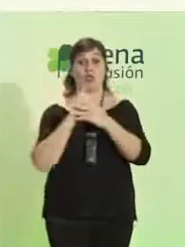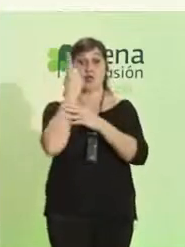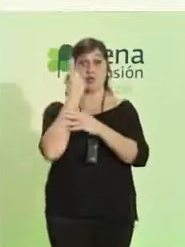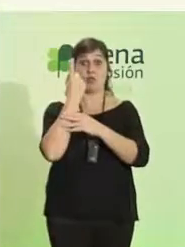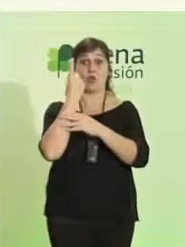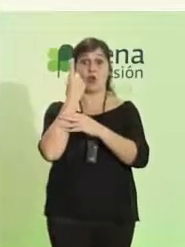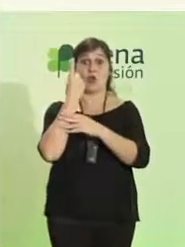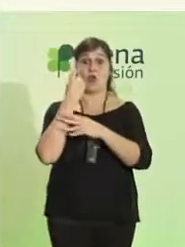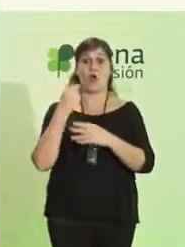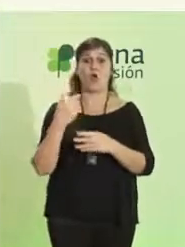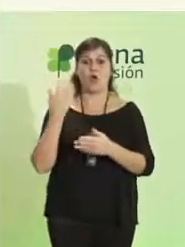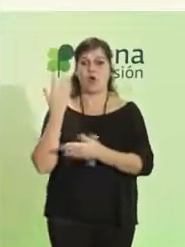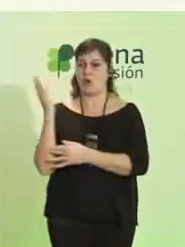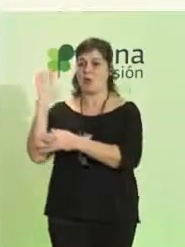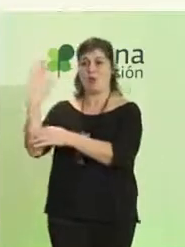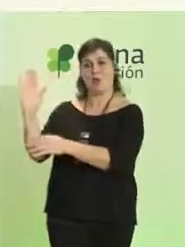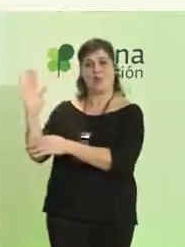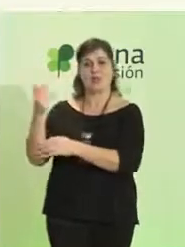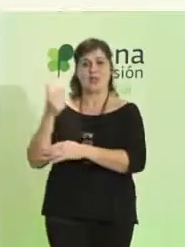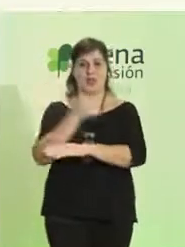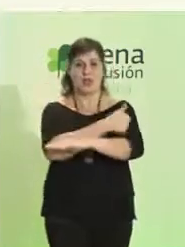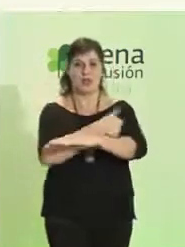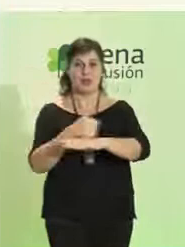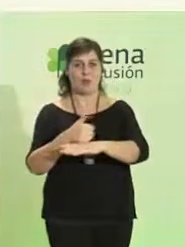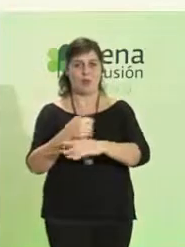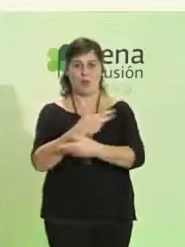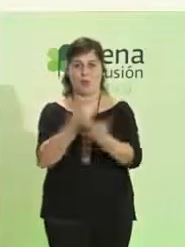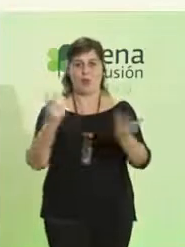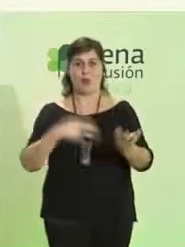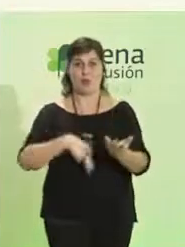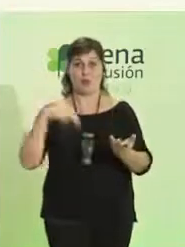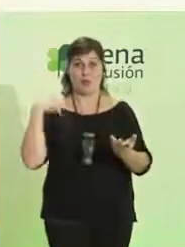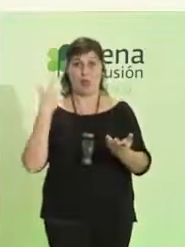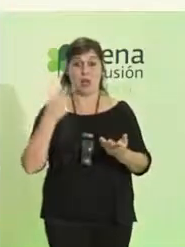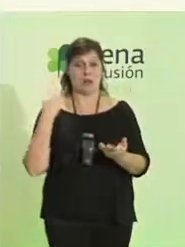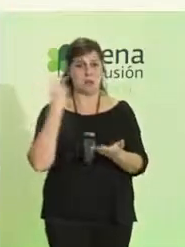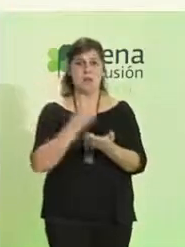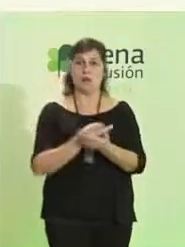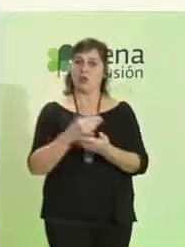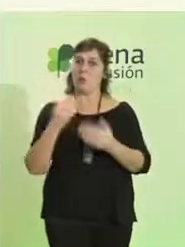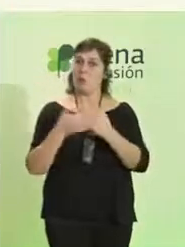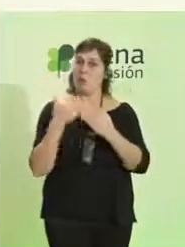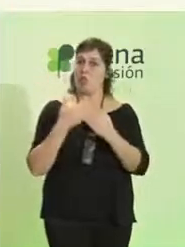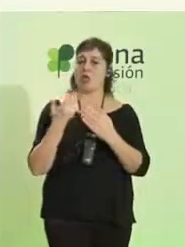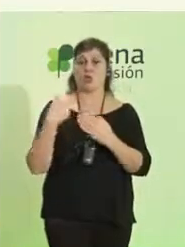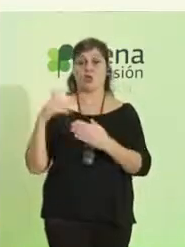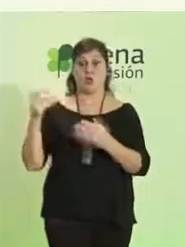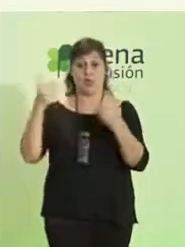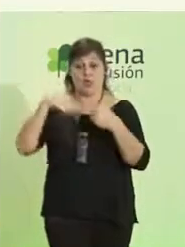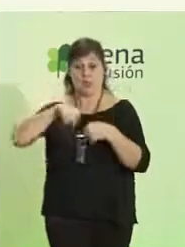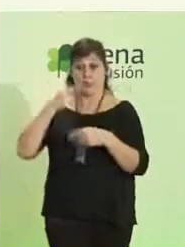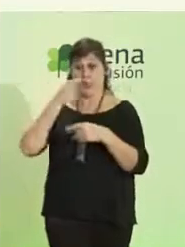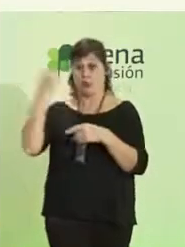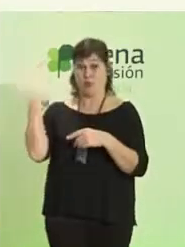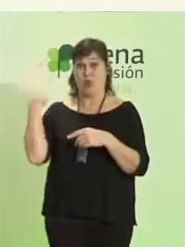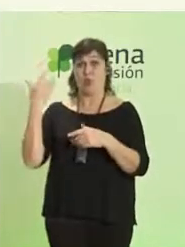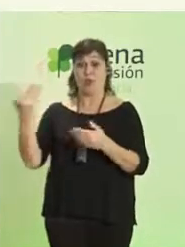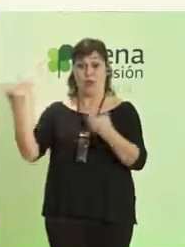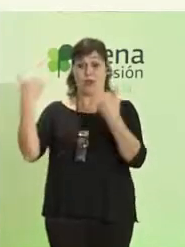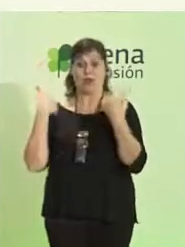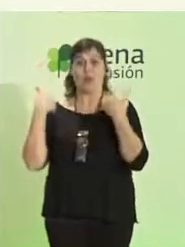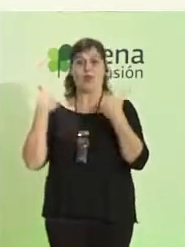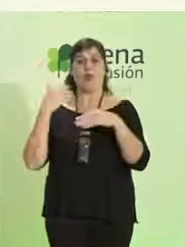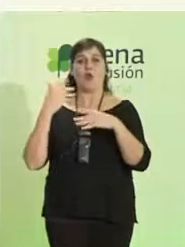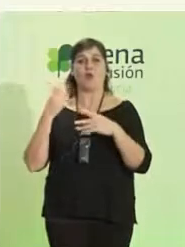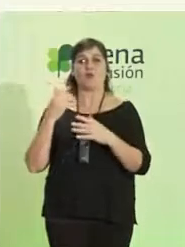la ciudadanía y a la sociedad civil en general, ¿no? Entonces, es súper divertido, muy retador y muy moderno. Y nos encargaron este año pasado ponerle